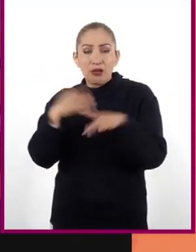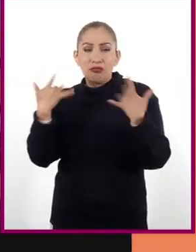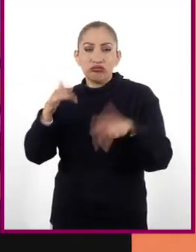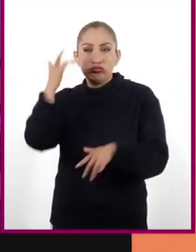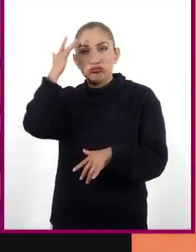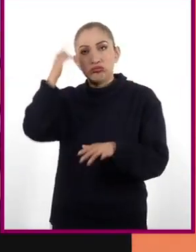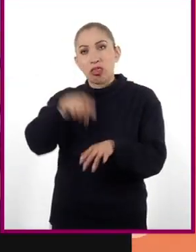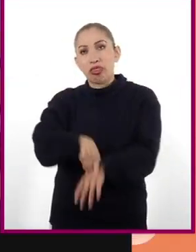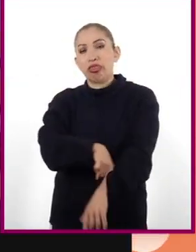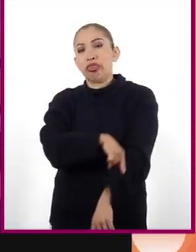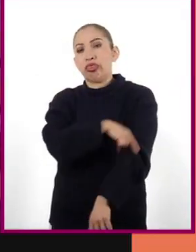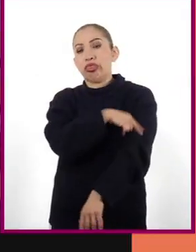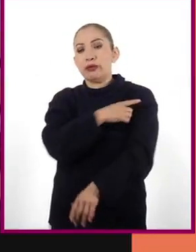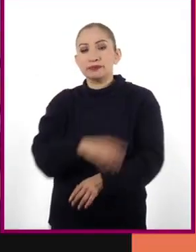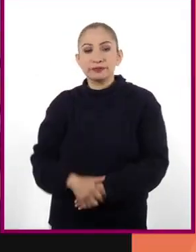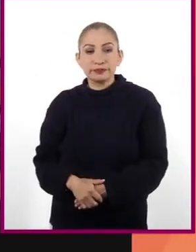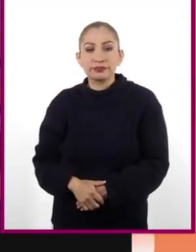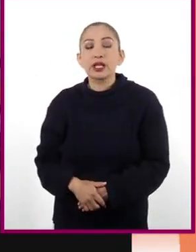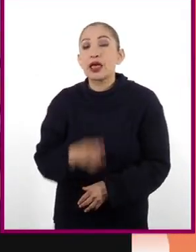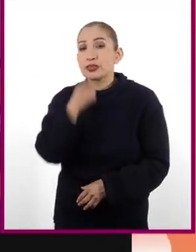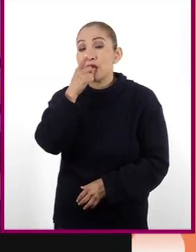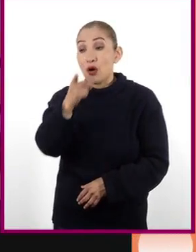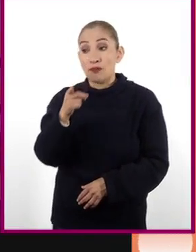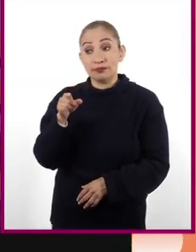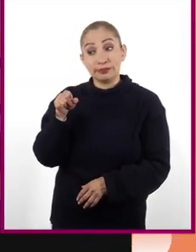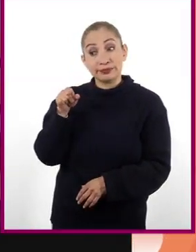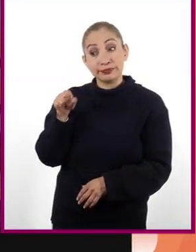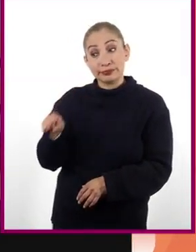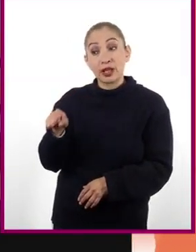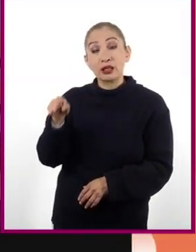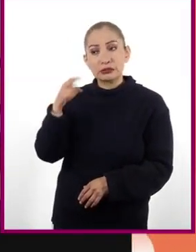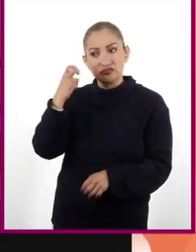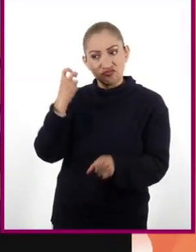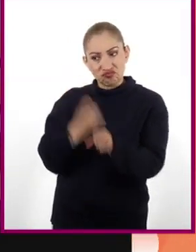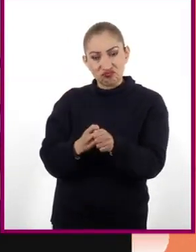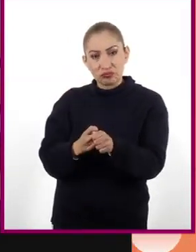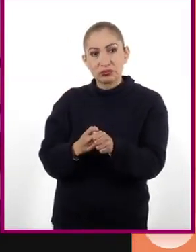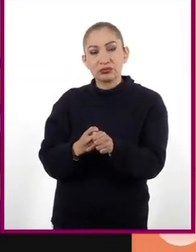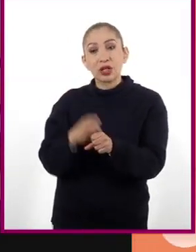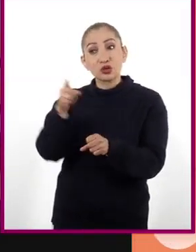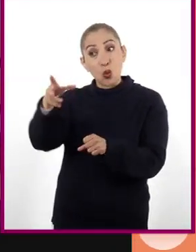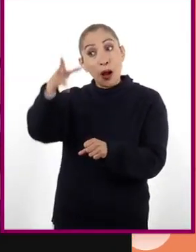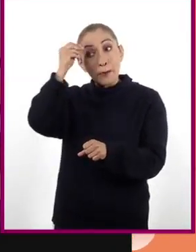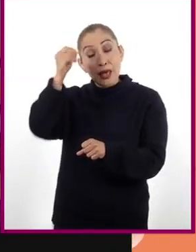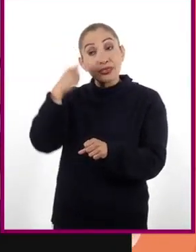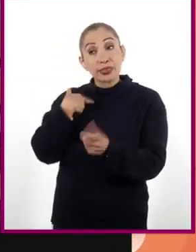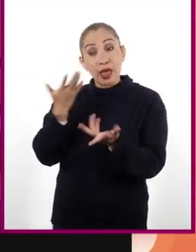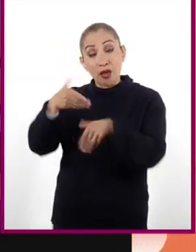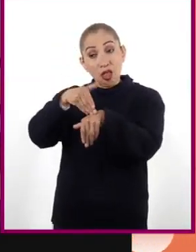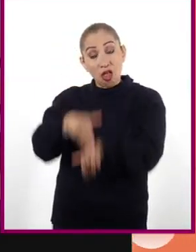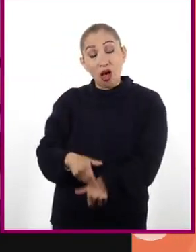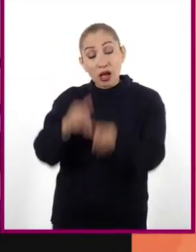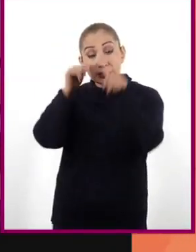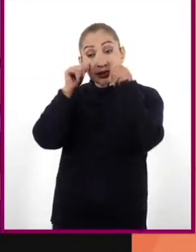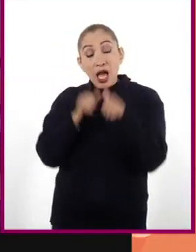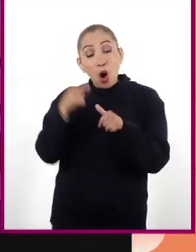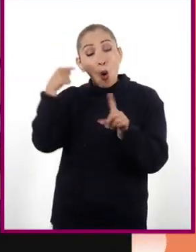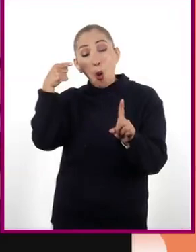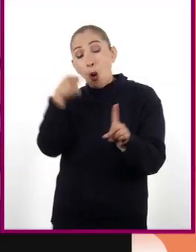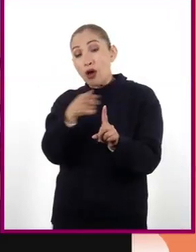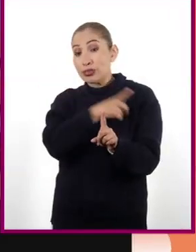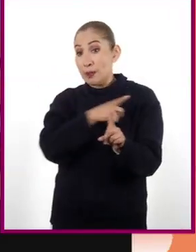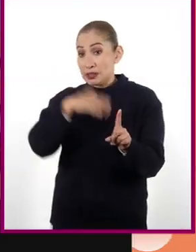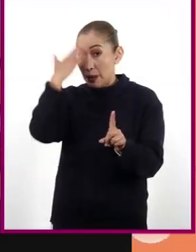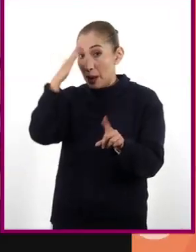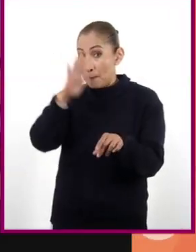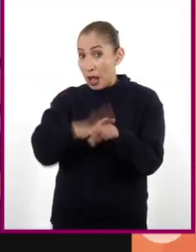duró el dolor de la cornada. Y díjome, necio, aprende que el mozo del ciego un punto ha de